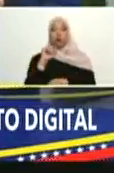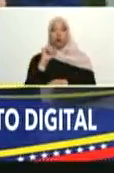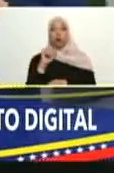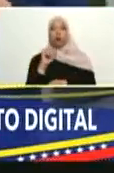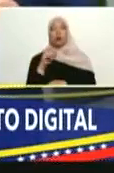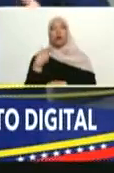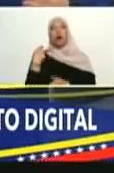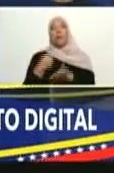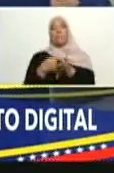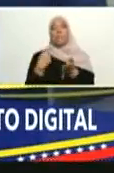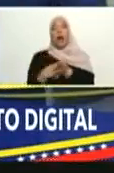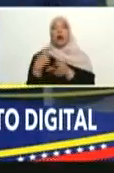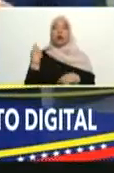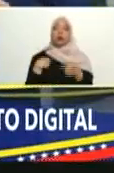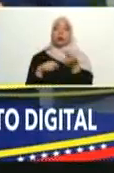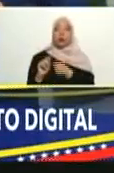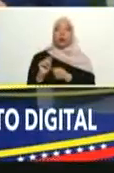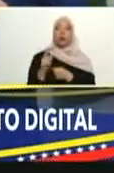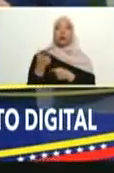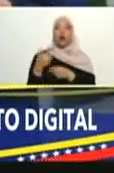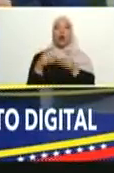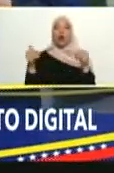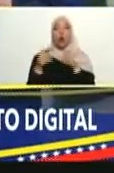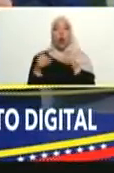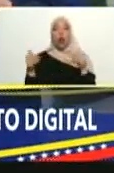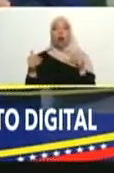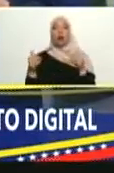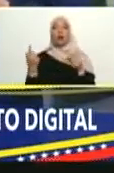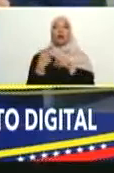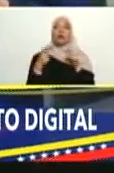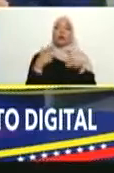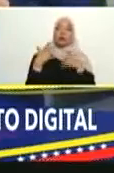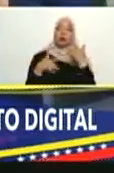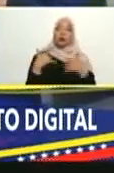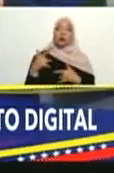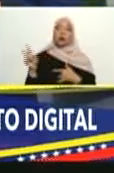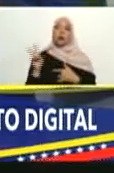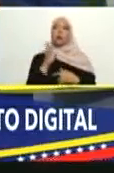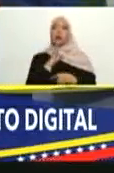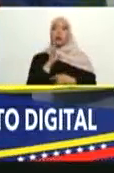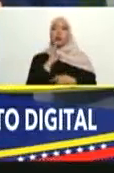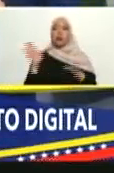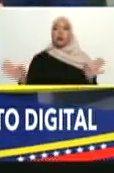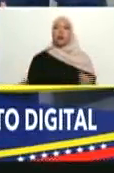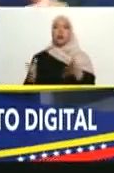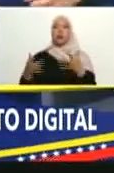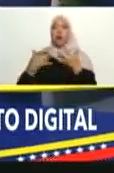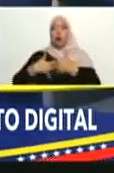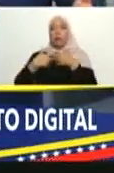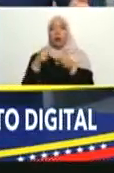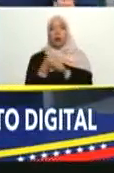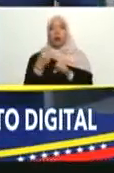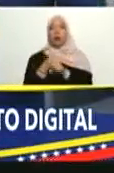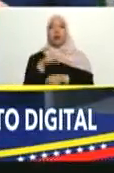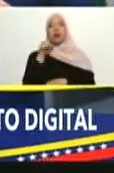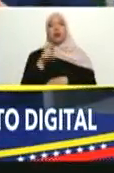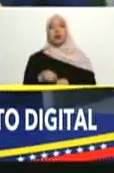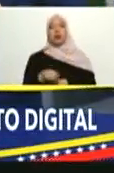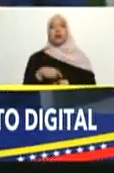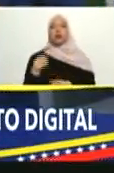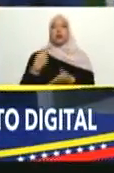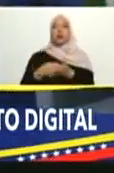pago proveedores, compras a divisas y las diferentes herramientas que tiene el banco para impulsar su emprendimiento. Y también hemos